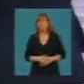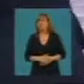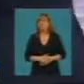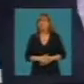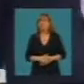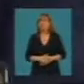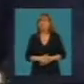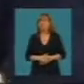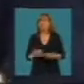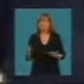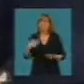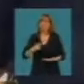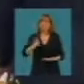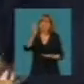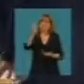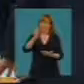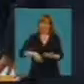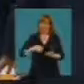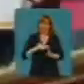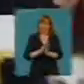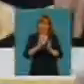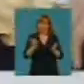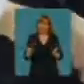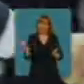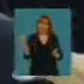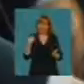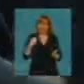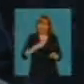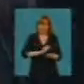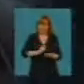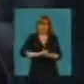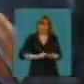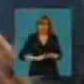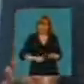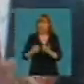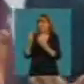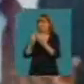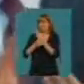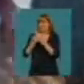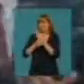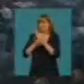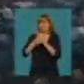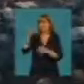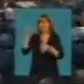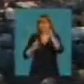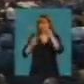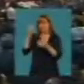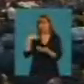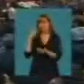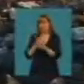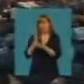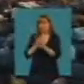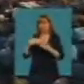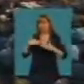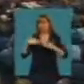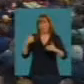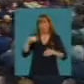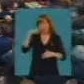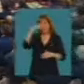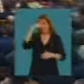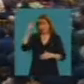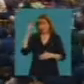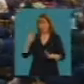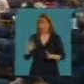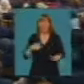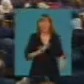Realiza la firma del acta de designación en estos momentos el señor Ministro de Justicia y Derechos Humanos de la Nación. Jura,